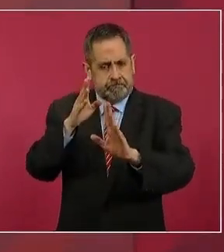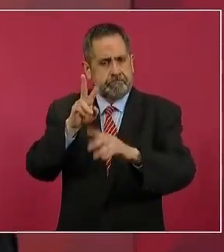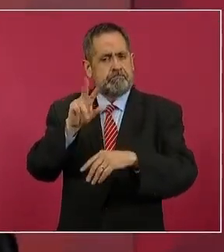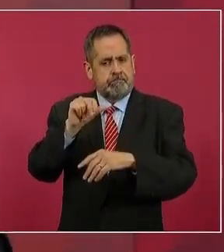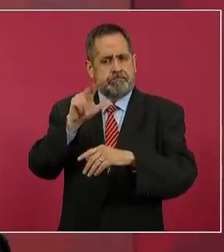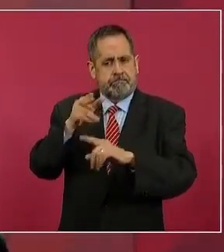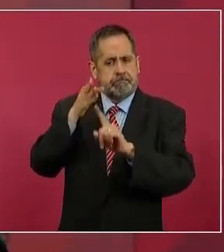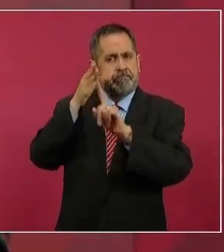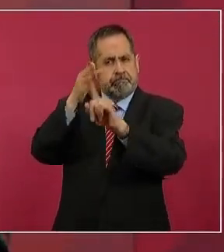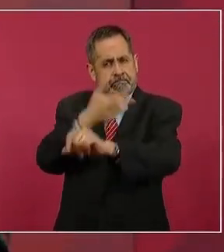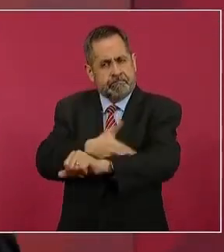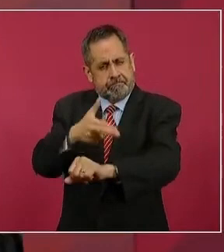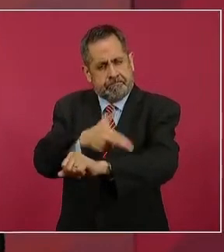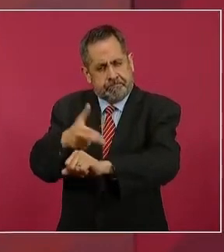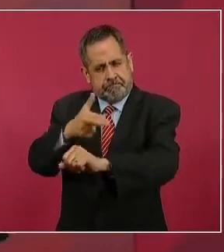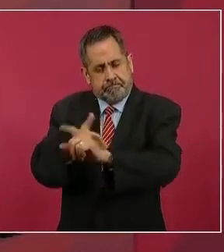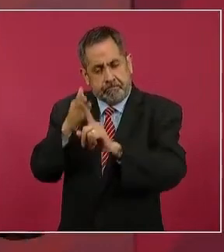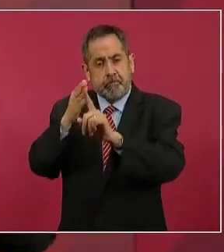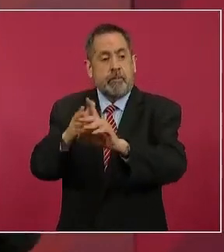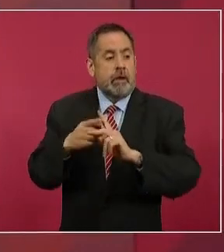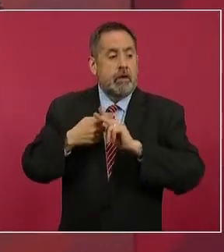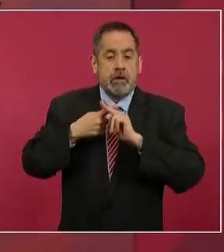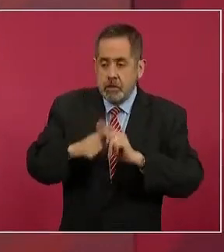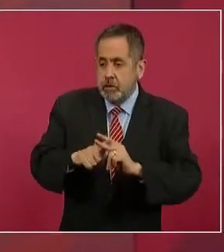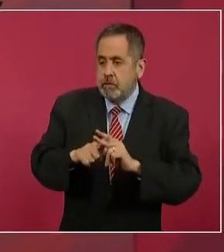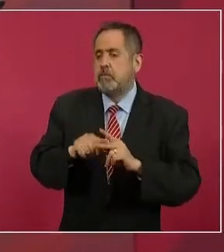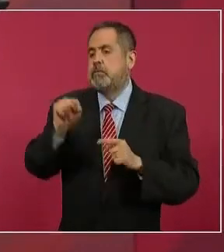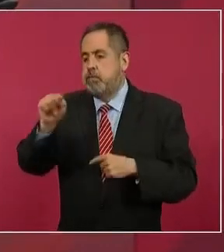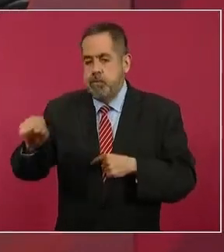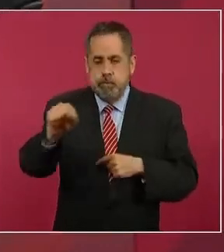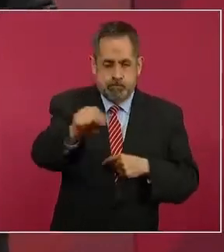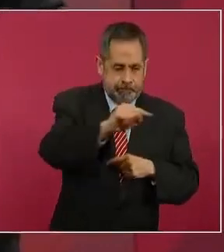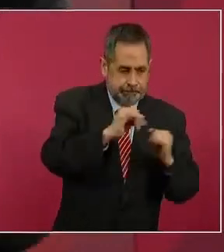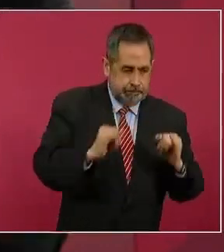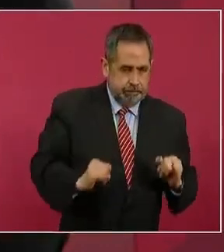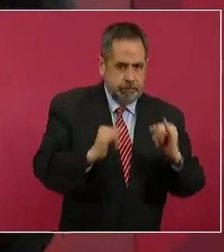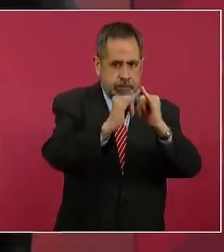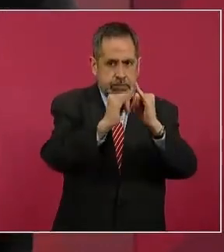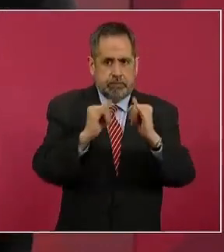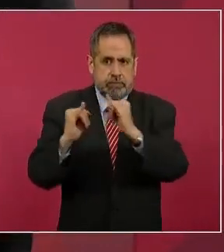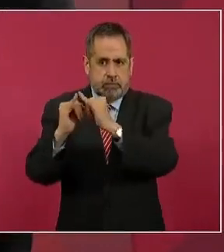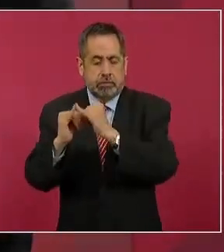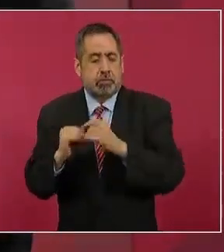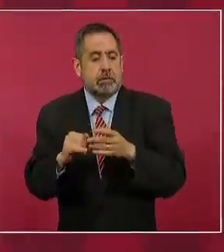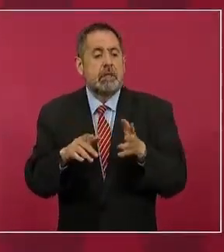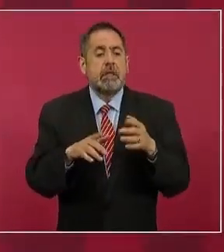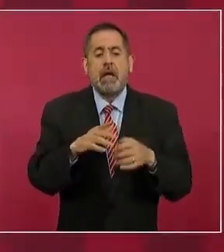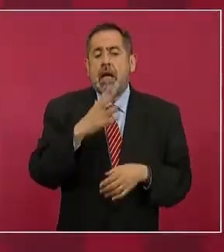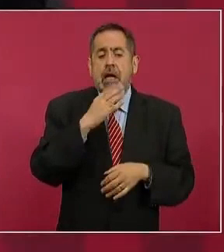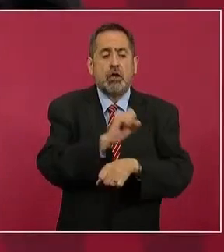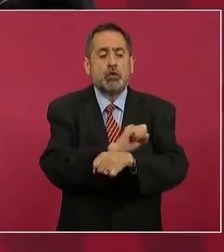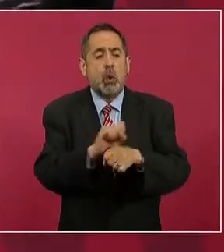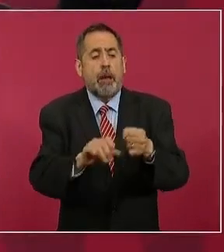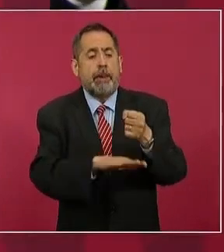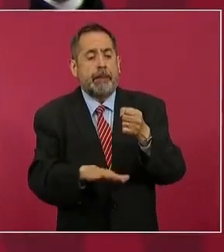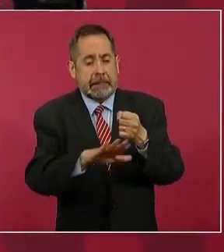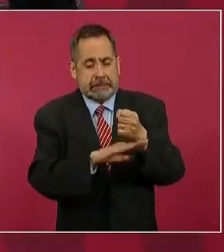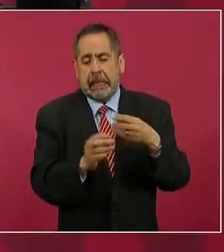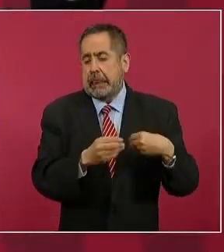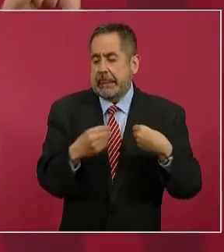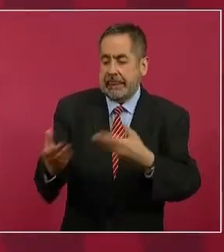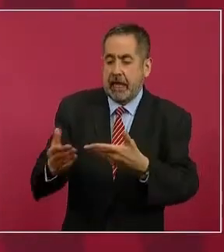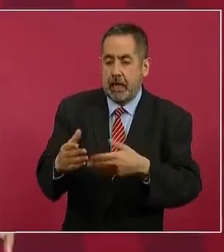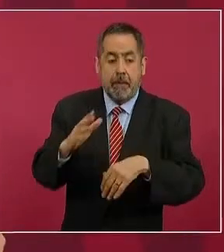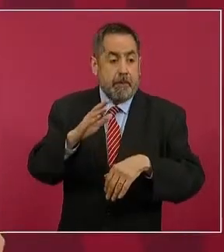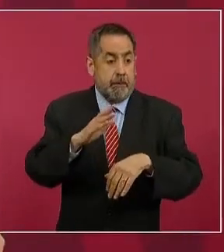vamos. Y ya empezamos en los institutos. Y no es cuadro básico. O sea, no